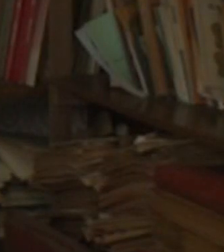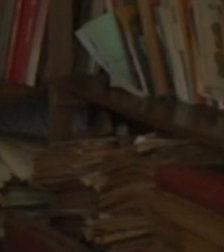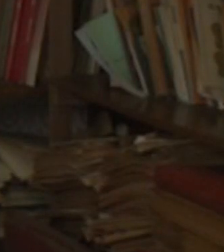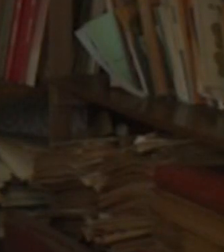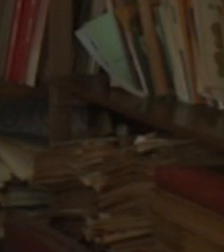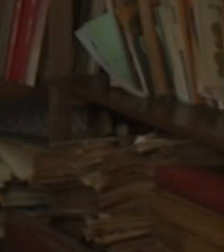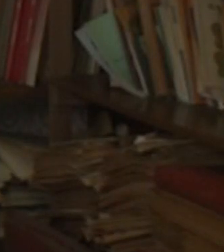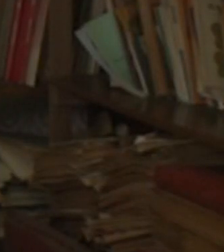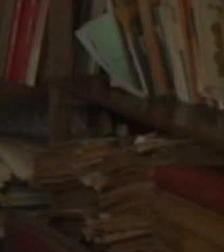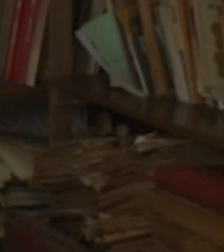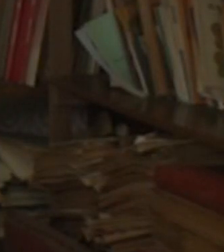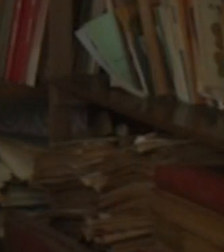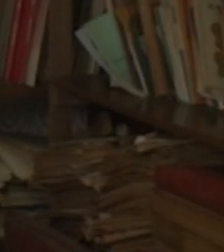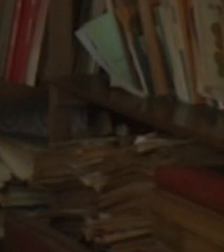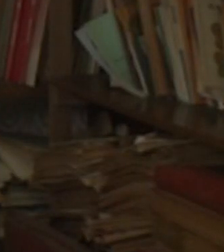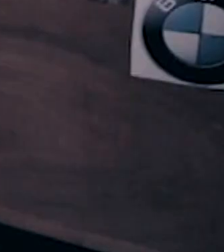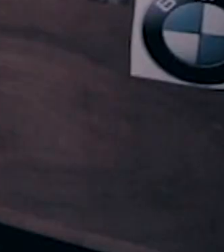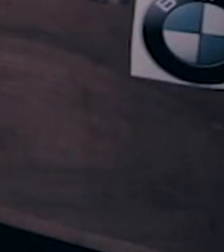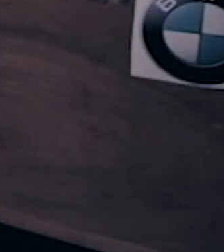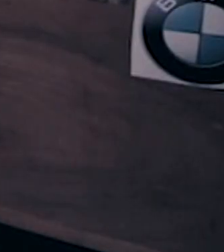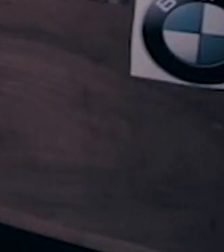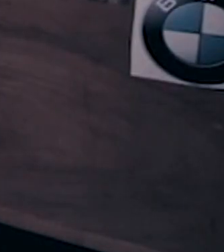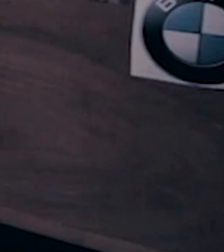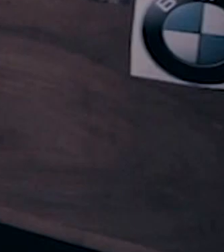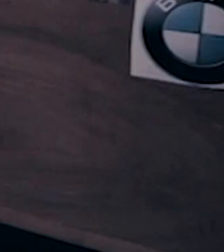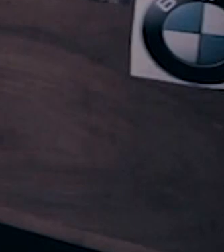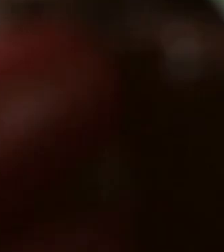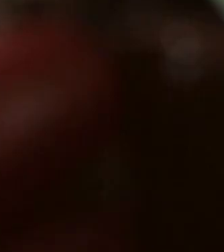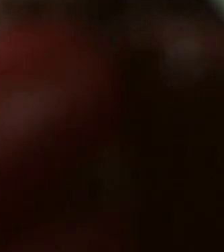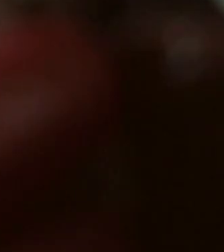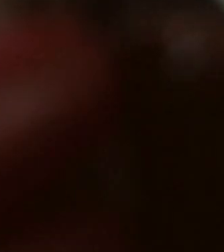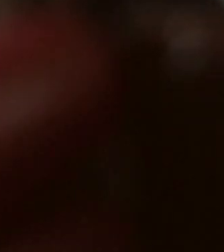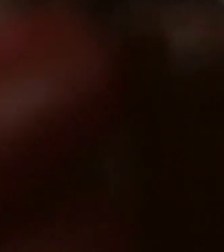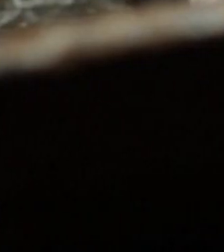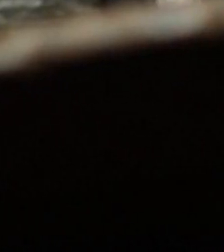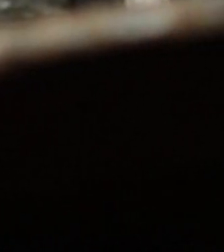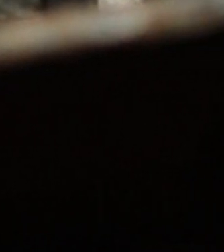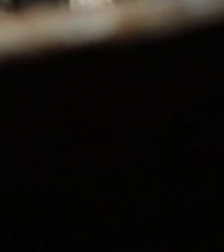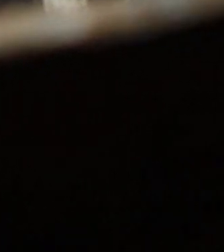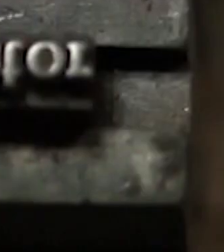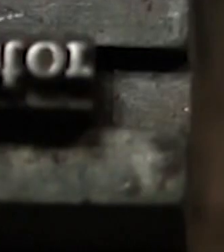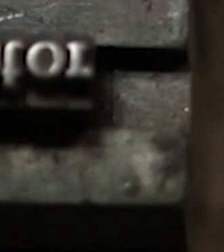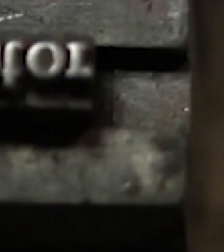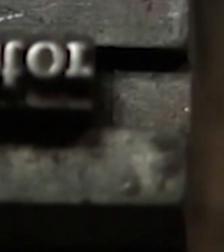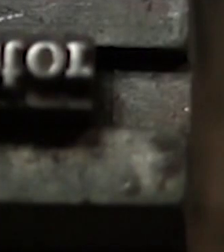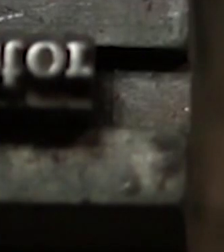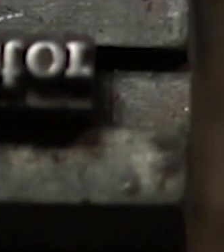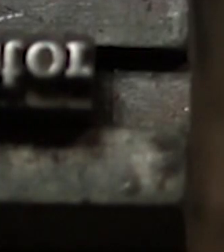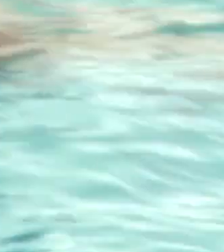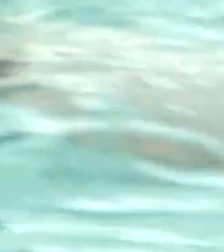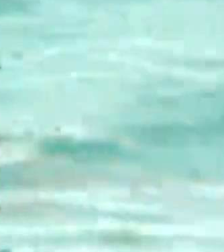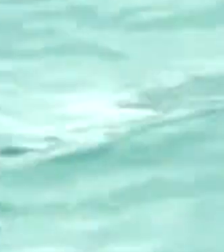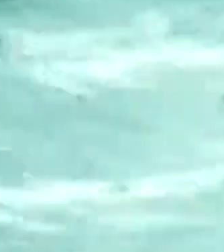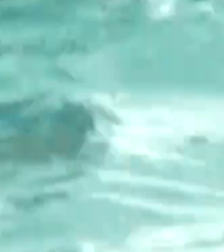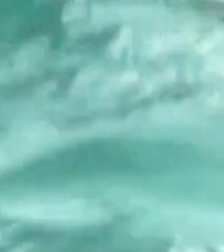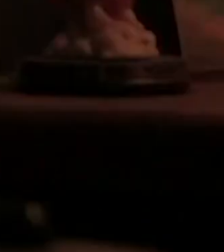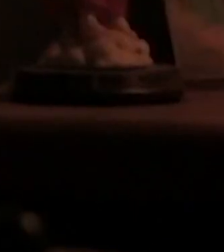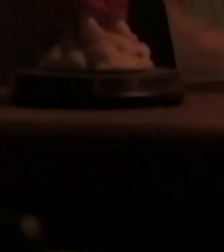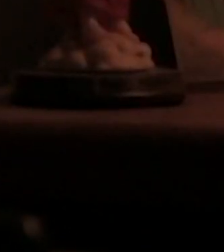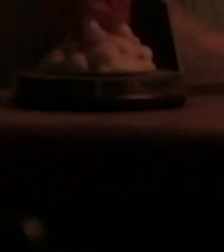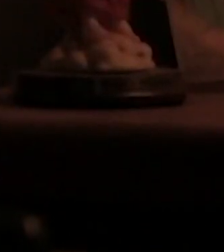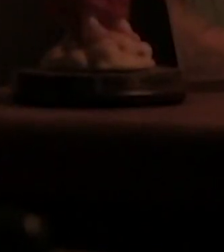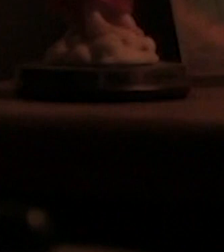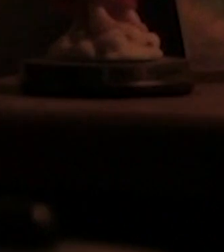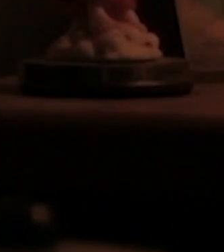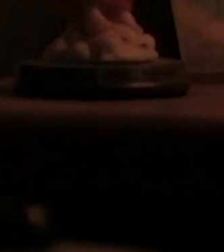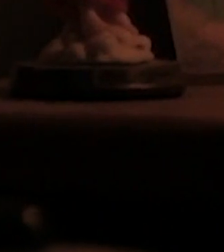siempre me fue la actividad política muy cercana. Ahí me enseñaron a levantar letra por letra, digamos, los folletos.